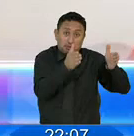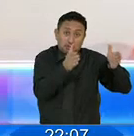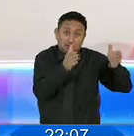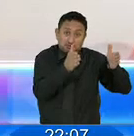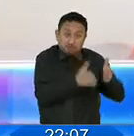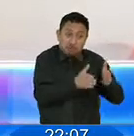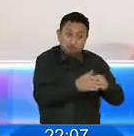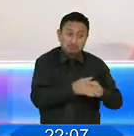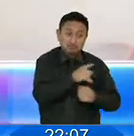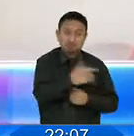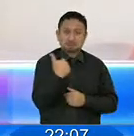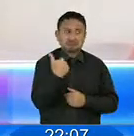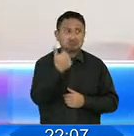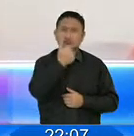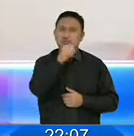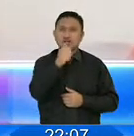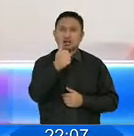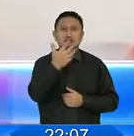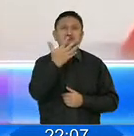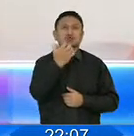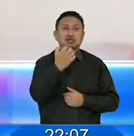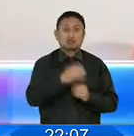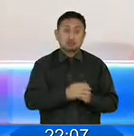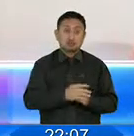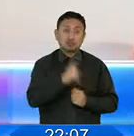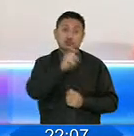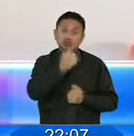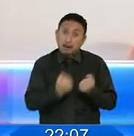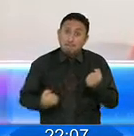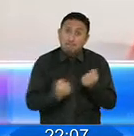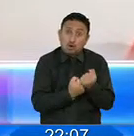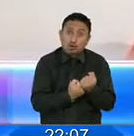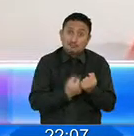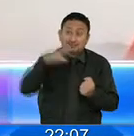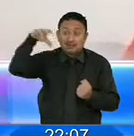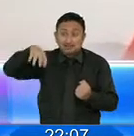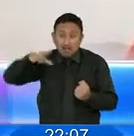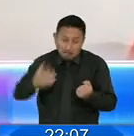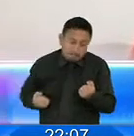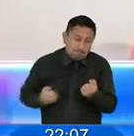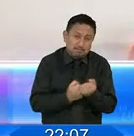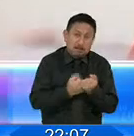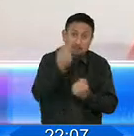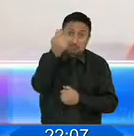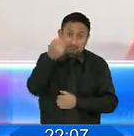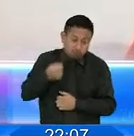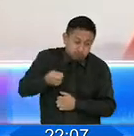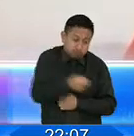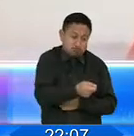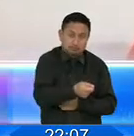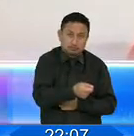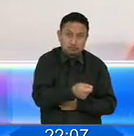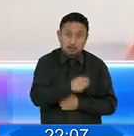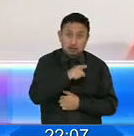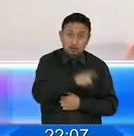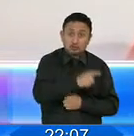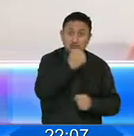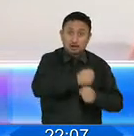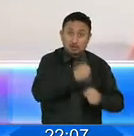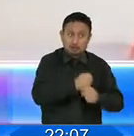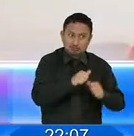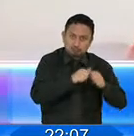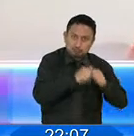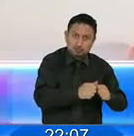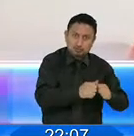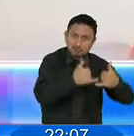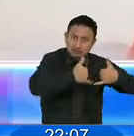tiene 10 trabajadores, 15 trabajadores, necesita una ayuda del Estado para poder sostener las